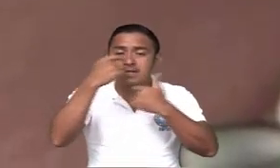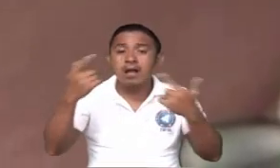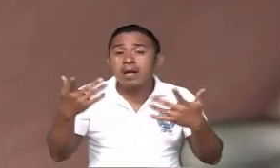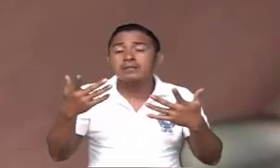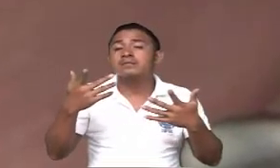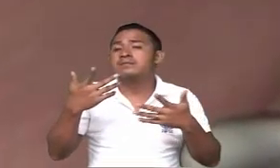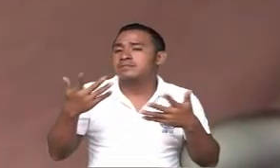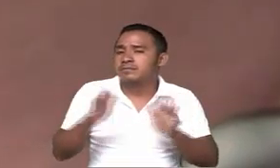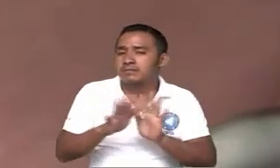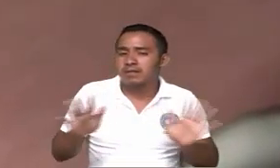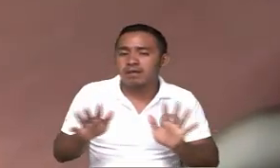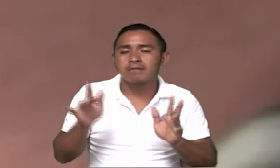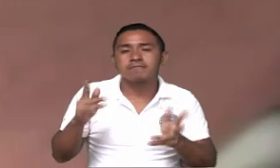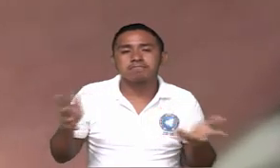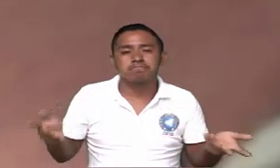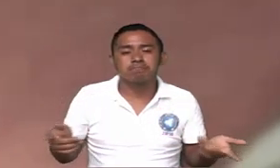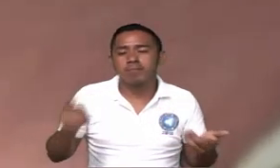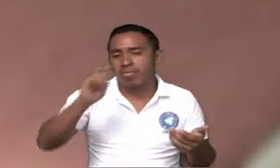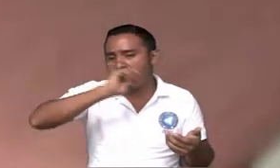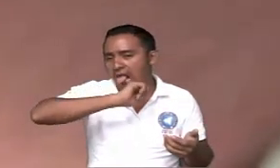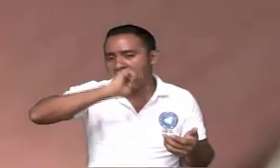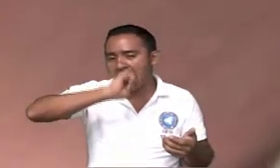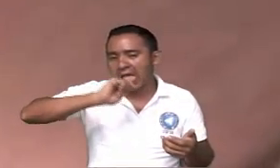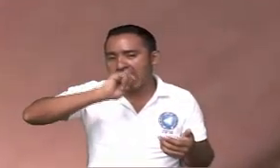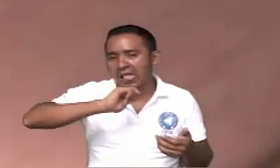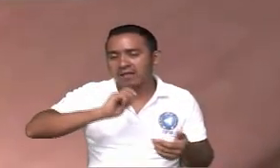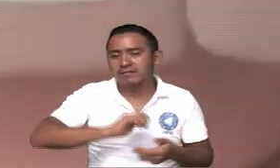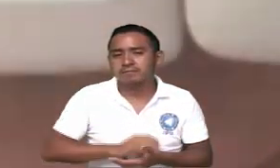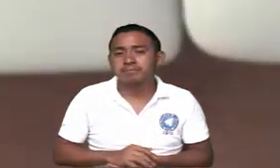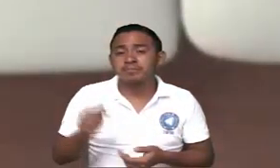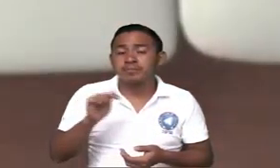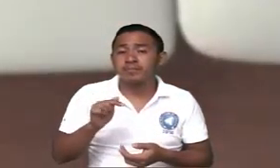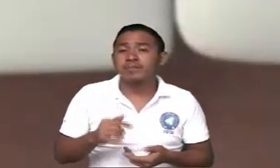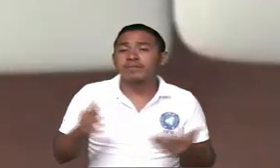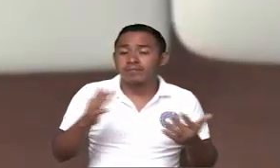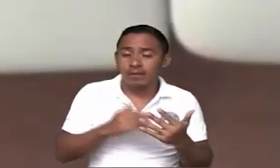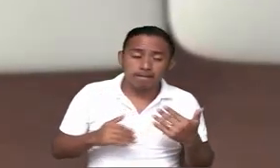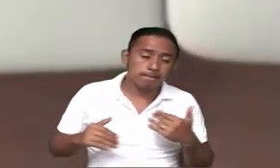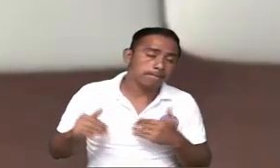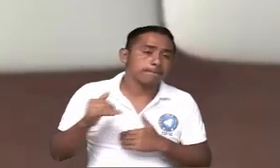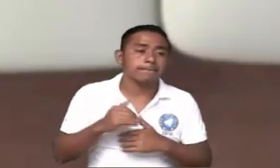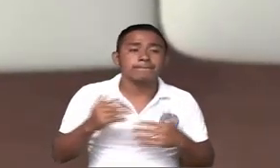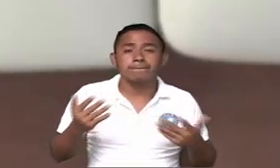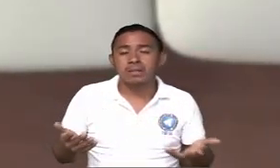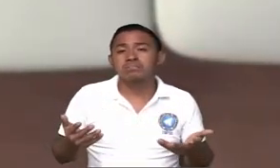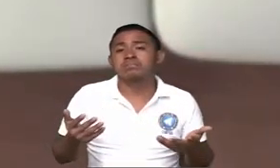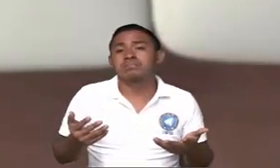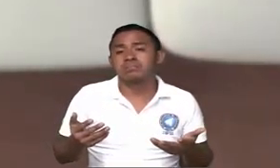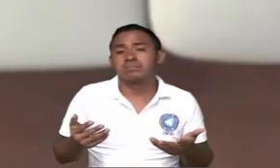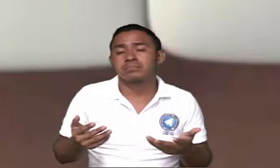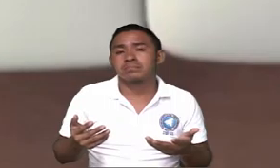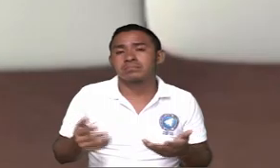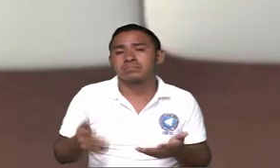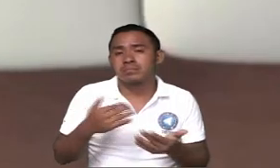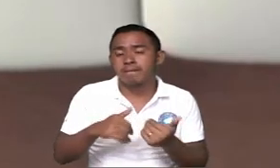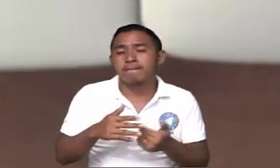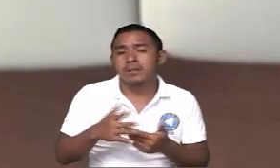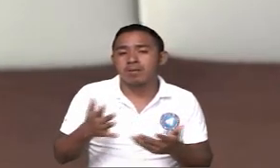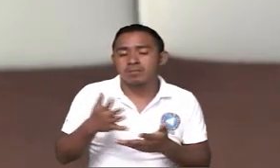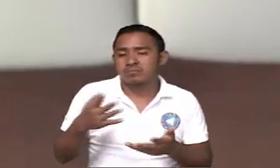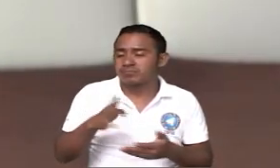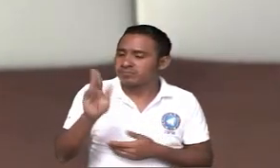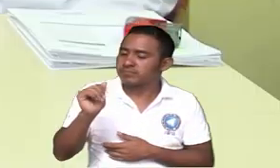y la lengua. La lengua es la que mayor es mayor, favorece lo que es el crecimiento de